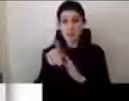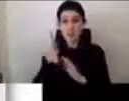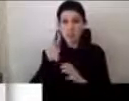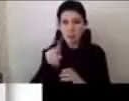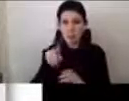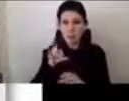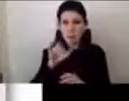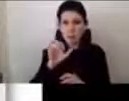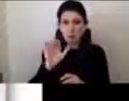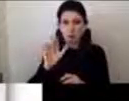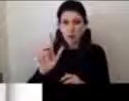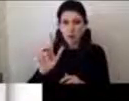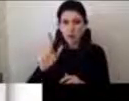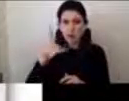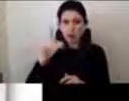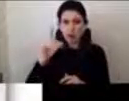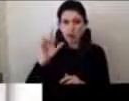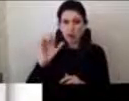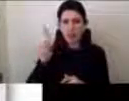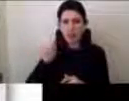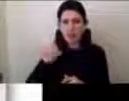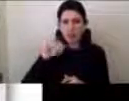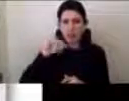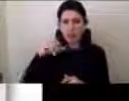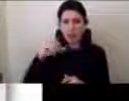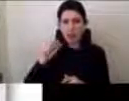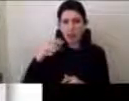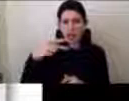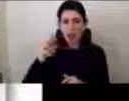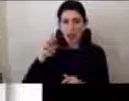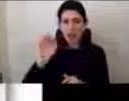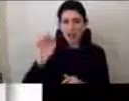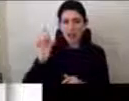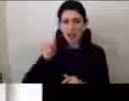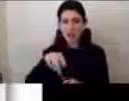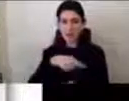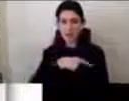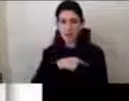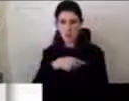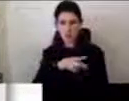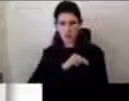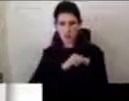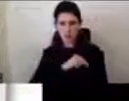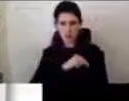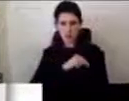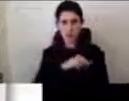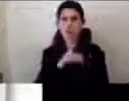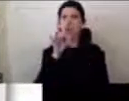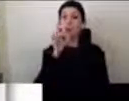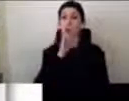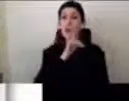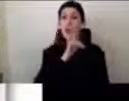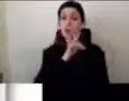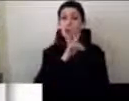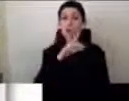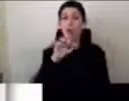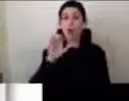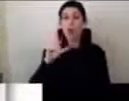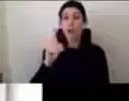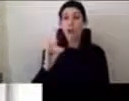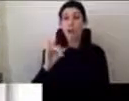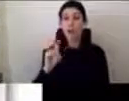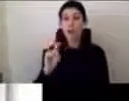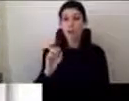que se realiza en Alemania desde 1978. Y por último, va a tener la editorial.